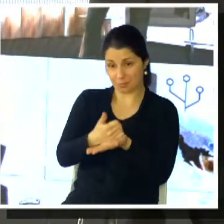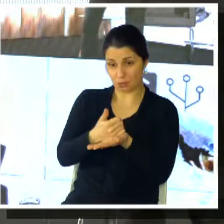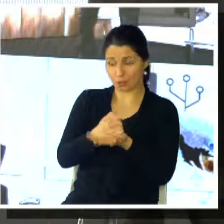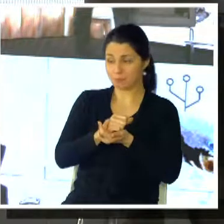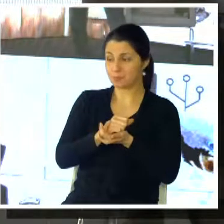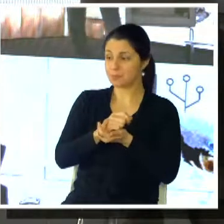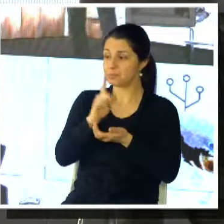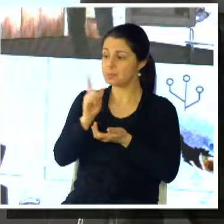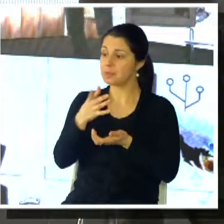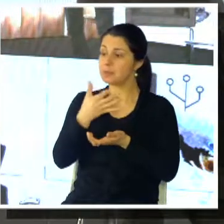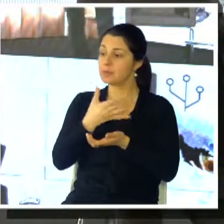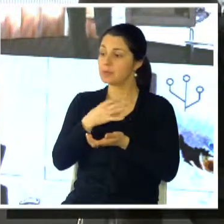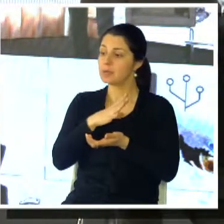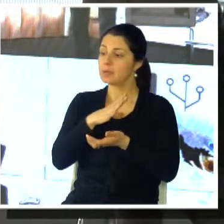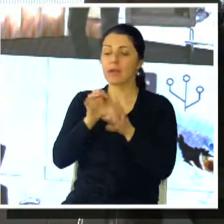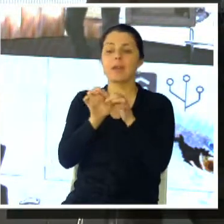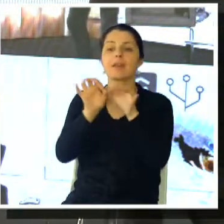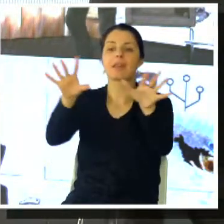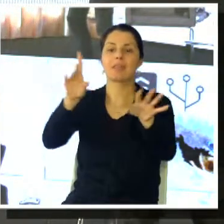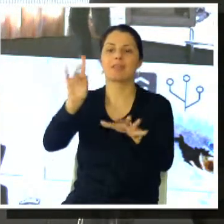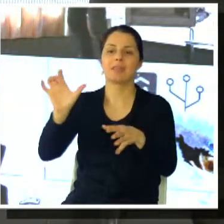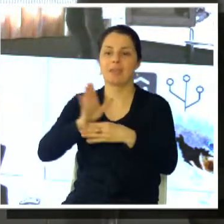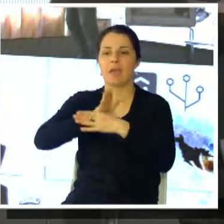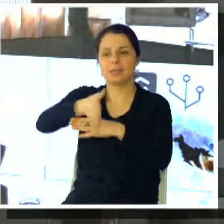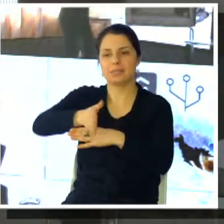Y aparecen también las redes de acceso.